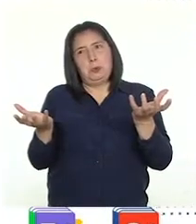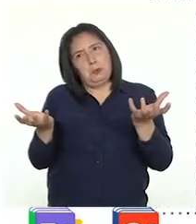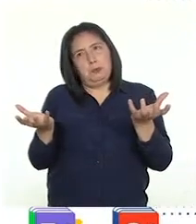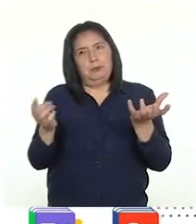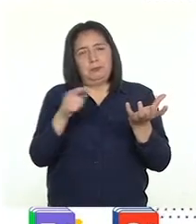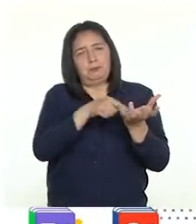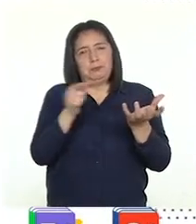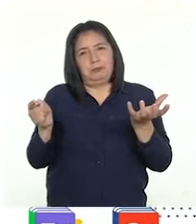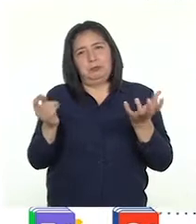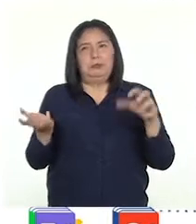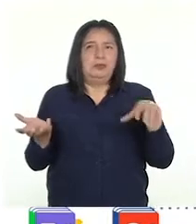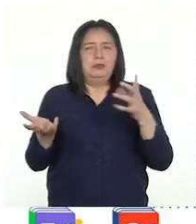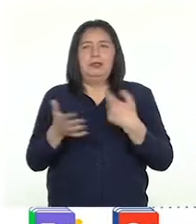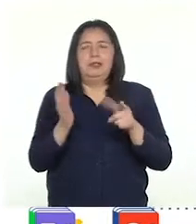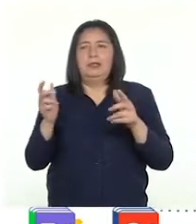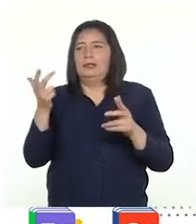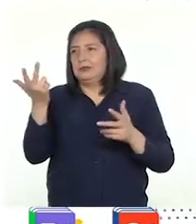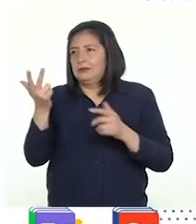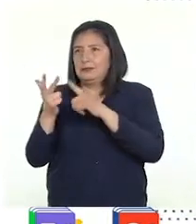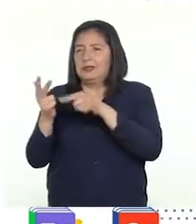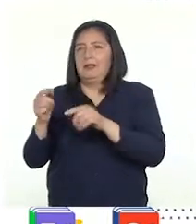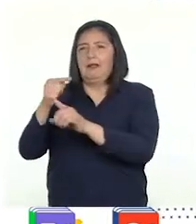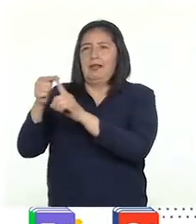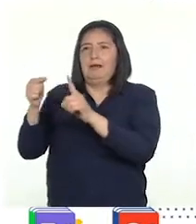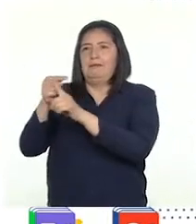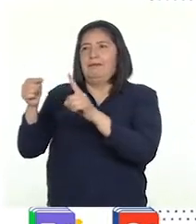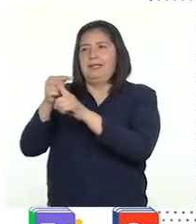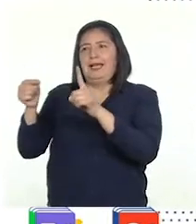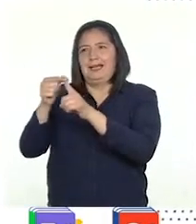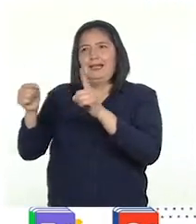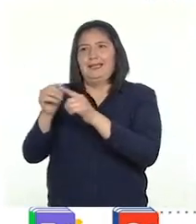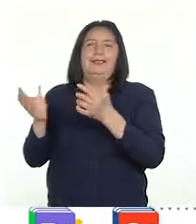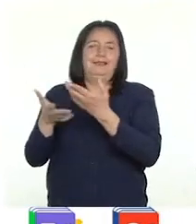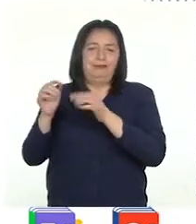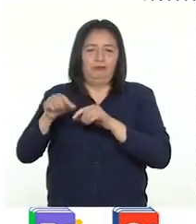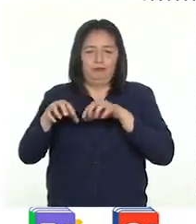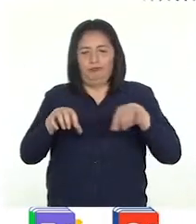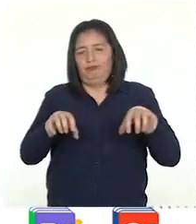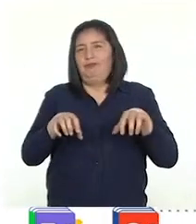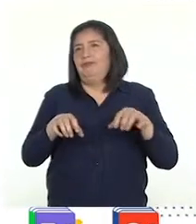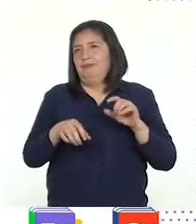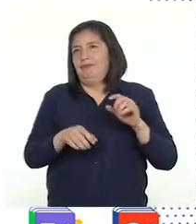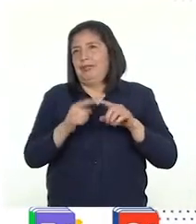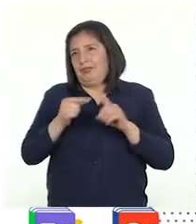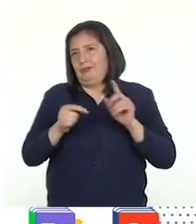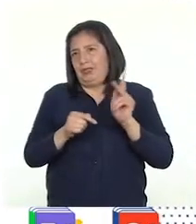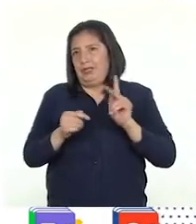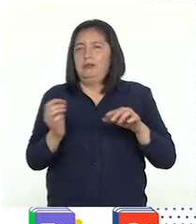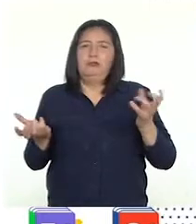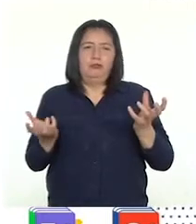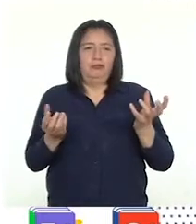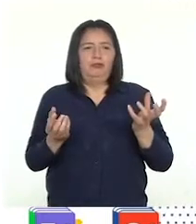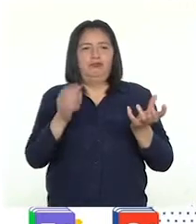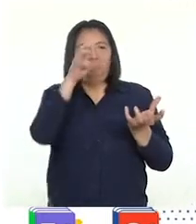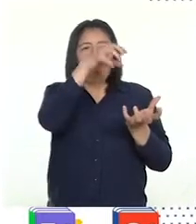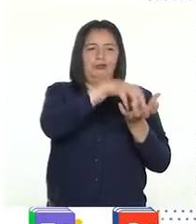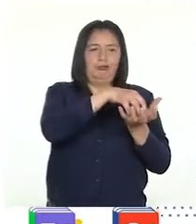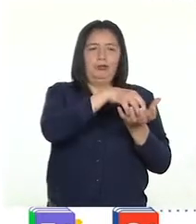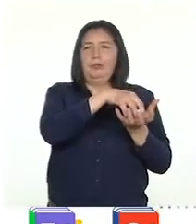pesa para la otra lata. Y la tercera pesa la dividí en 2 pesas de 0,5 kilogramos. Entonces, cada lata